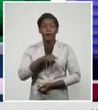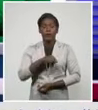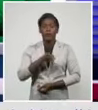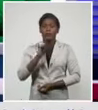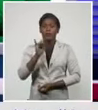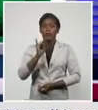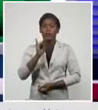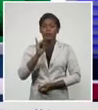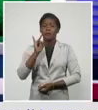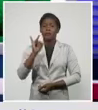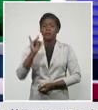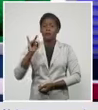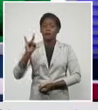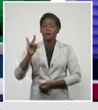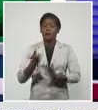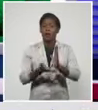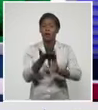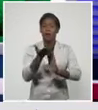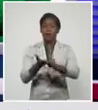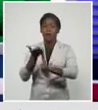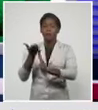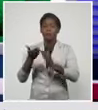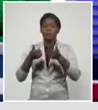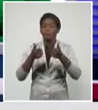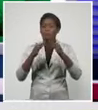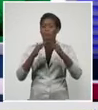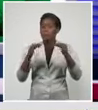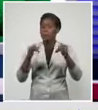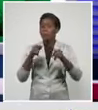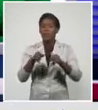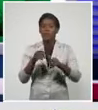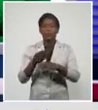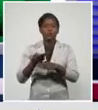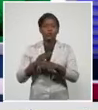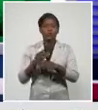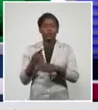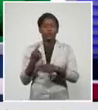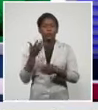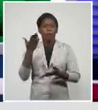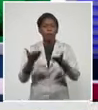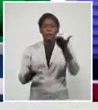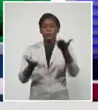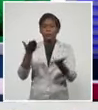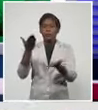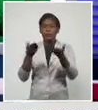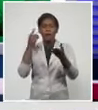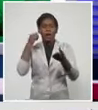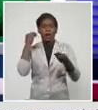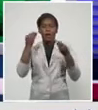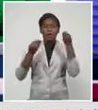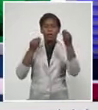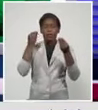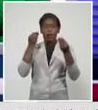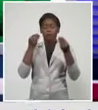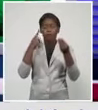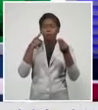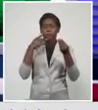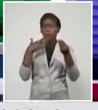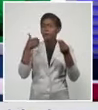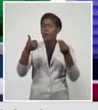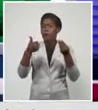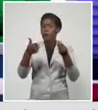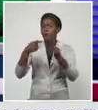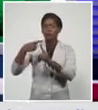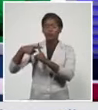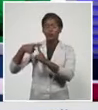779 altas. Eso nos permite un balance positivo, ya que son 61